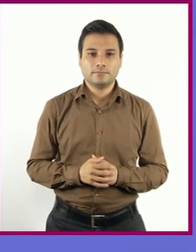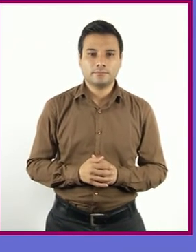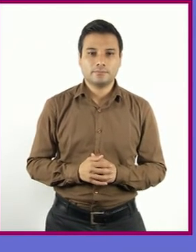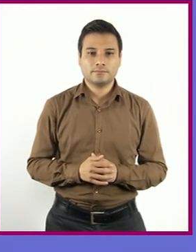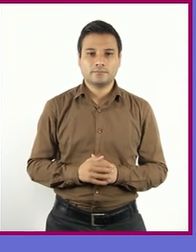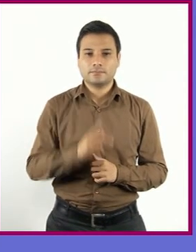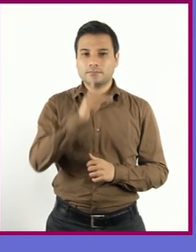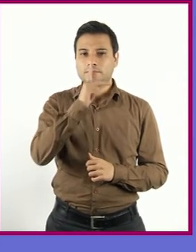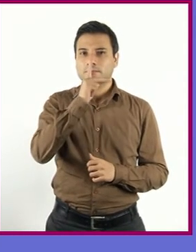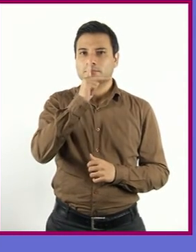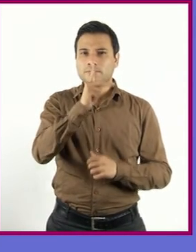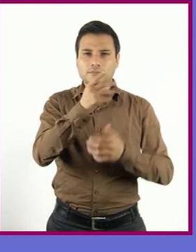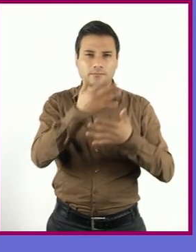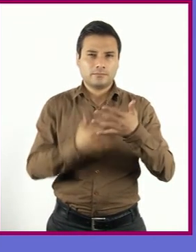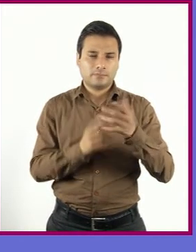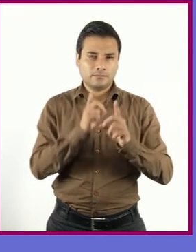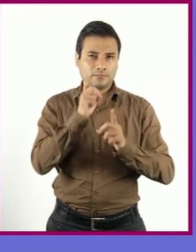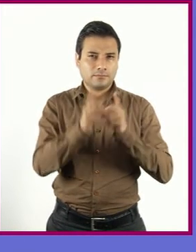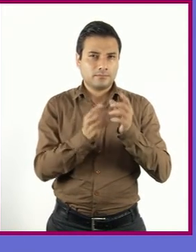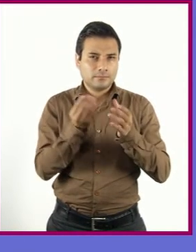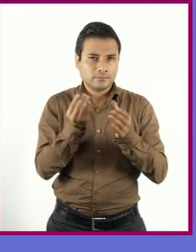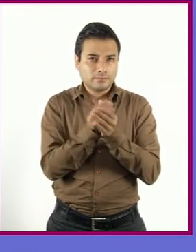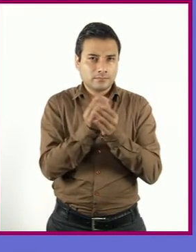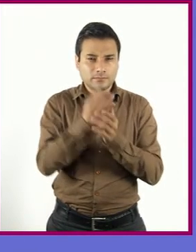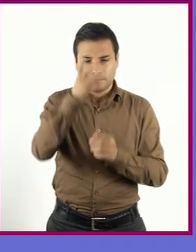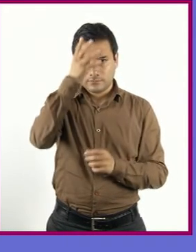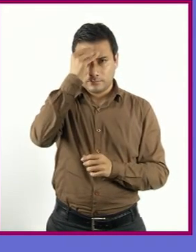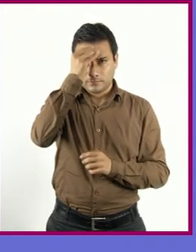utilizar el vocabulario deportivo?